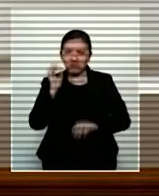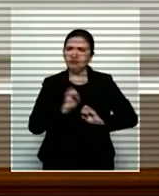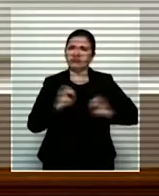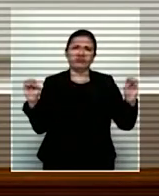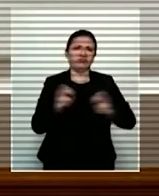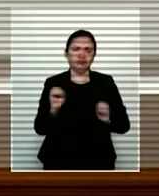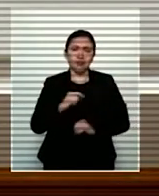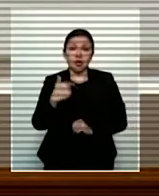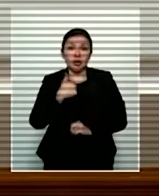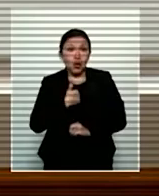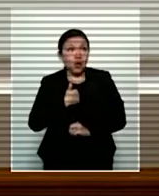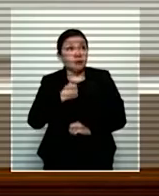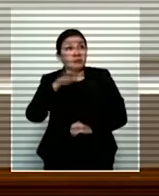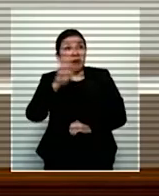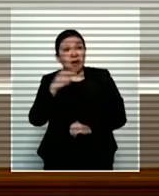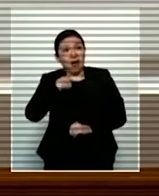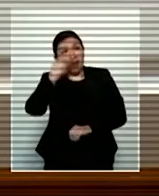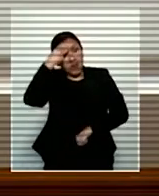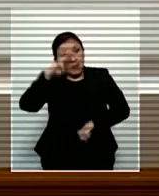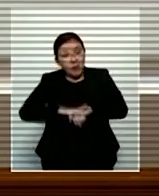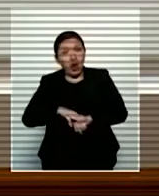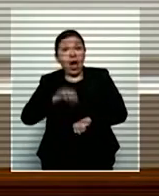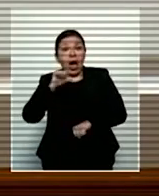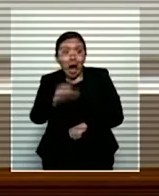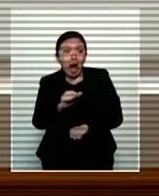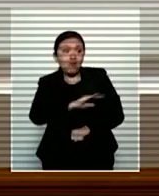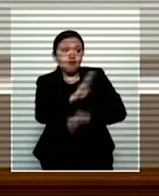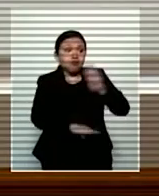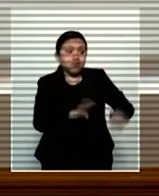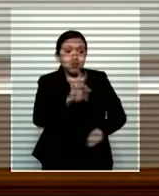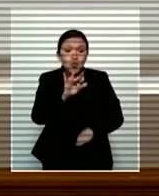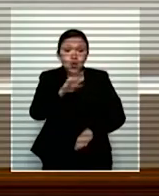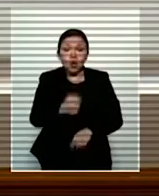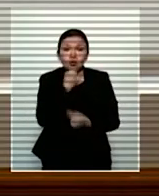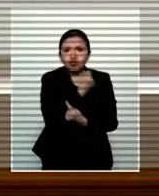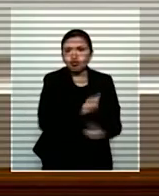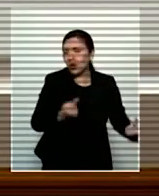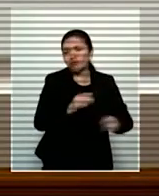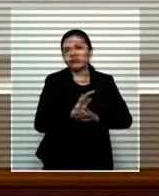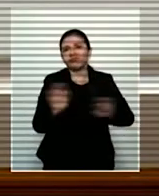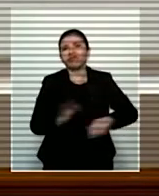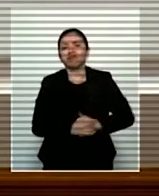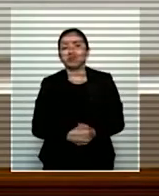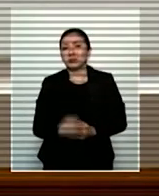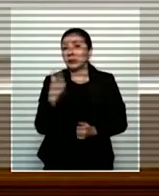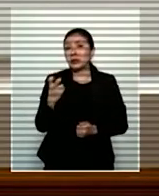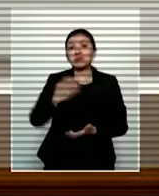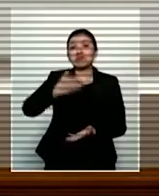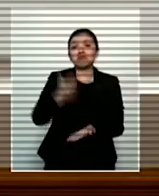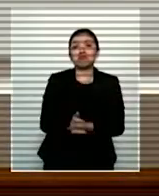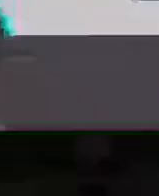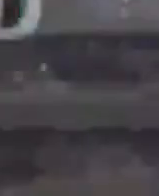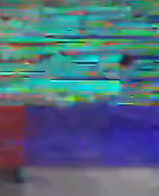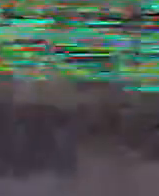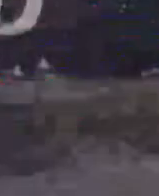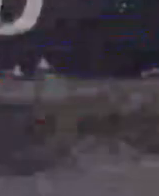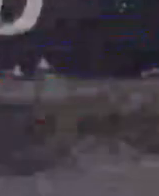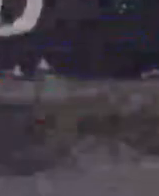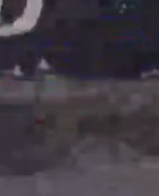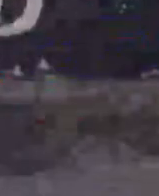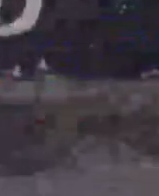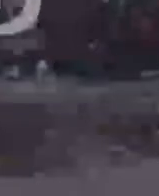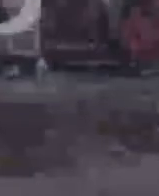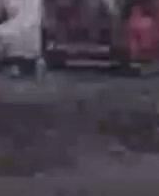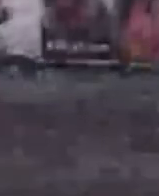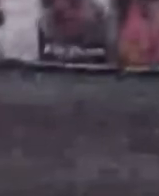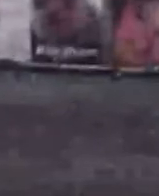a llevar en mi conciencia la muerte de 49 niños. De ahí terminó la plática. Las